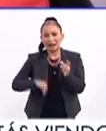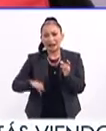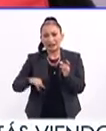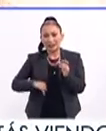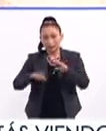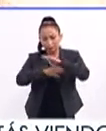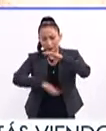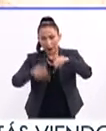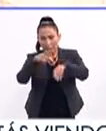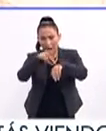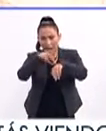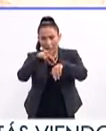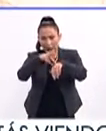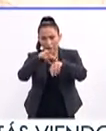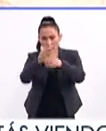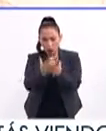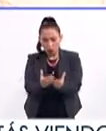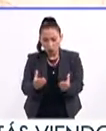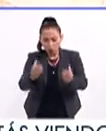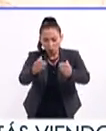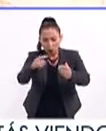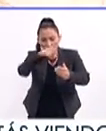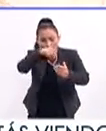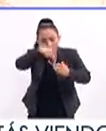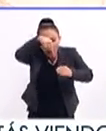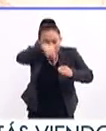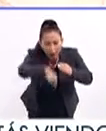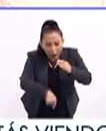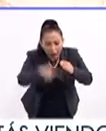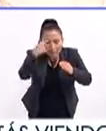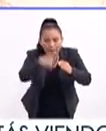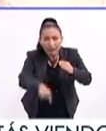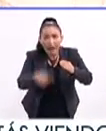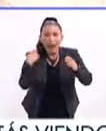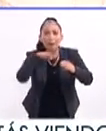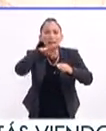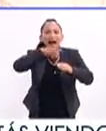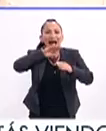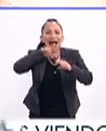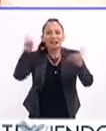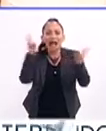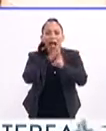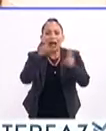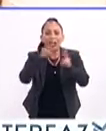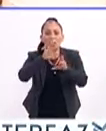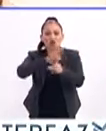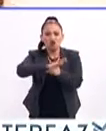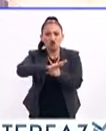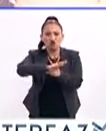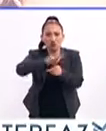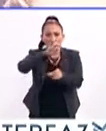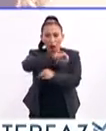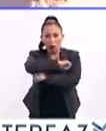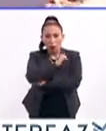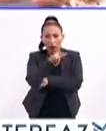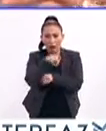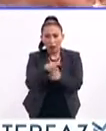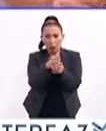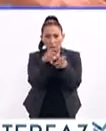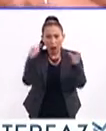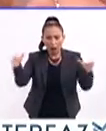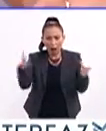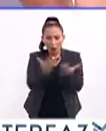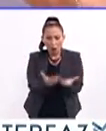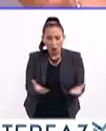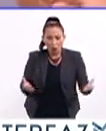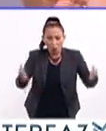una base de piedra de cantos rodados que tiene un espacio para airar el maíz que se va a contener en él, en esta como gran